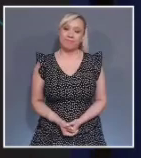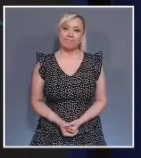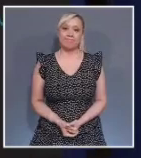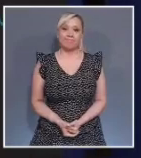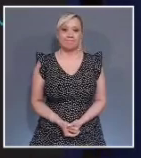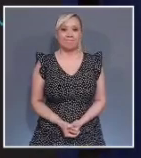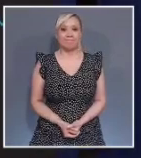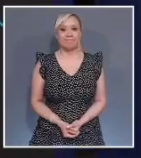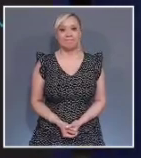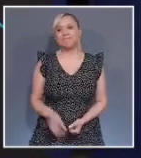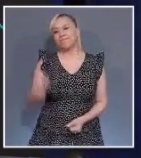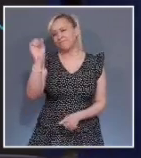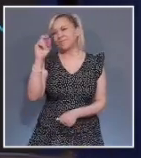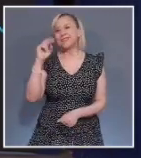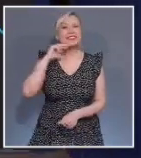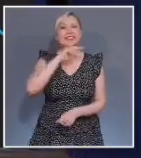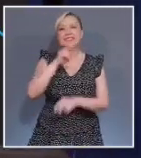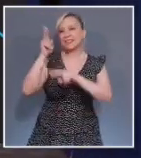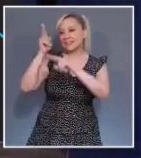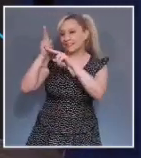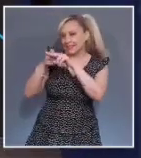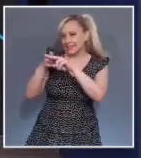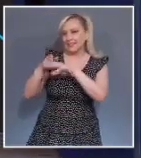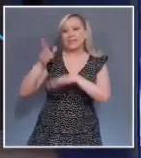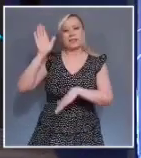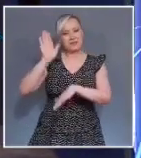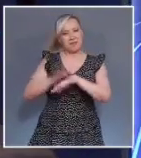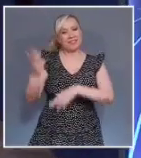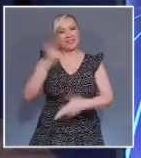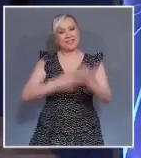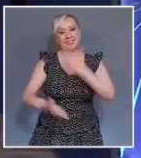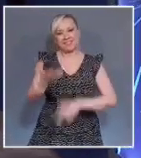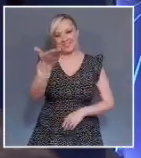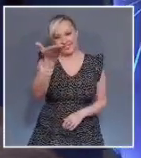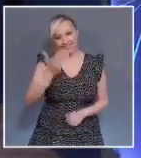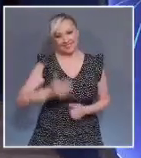Vámonos rápidamente a unos mensajes y regresamos con más.